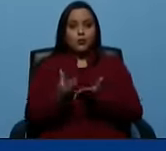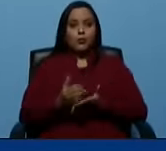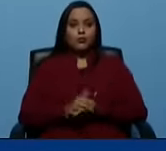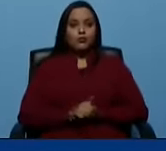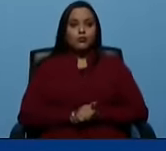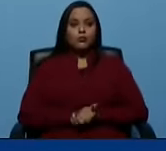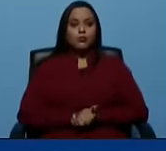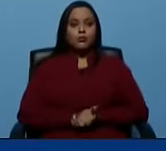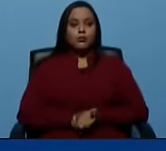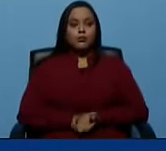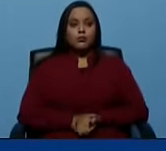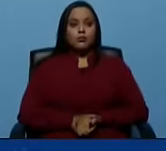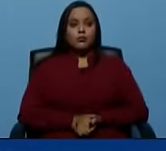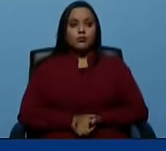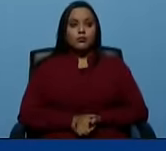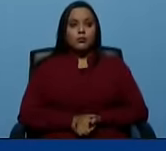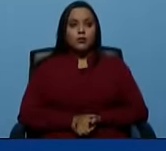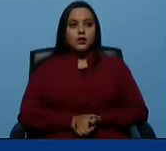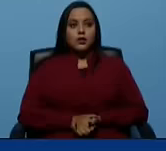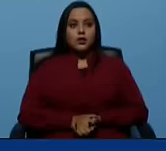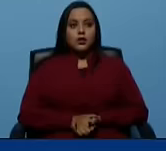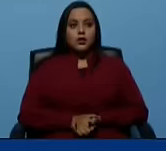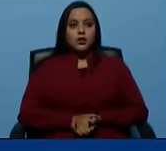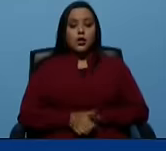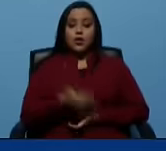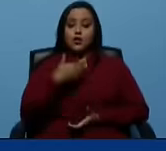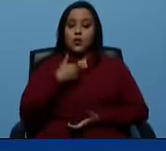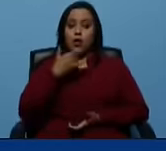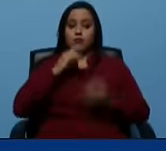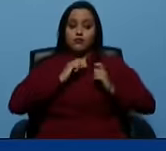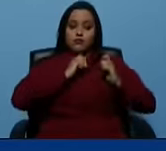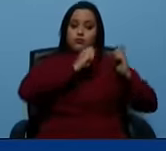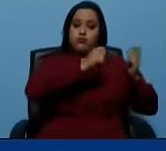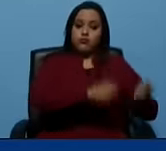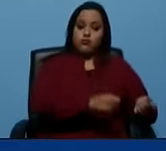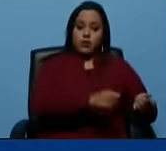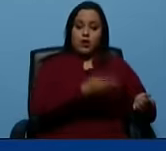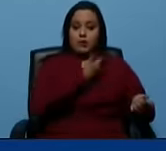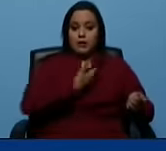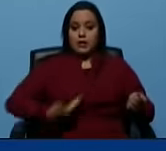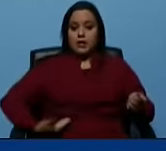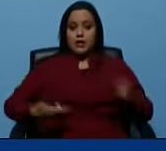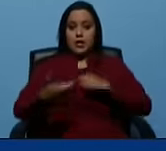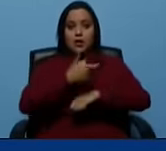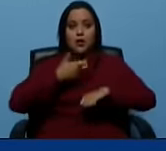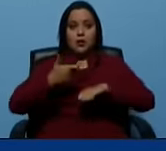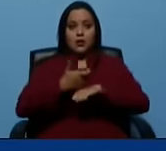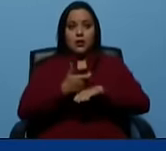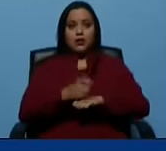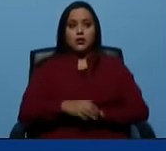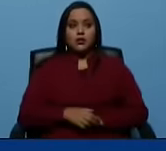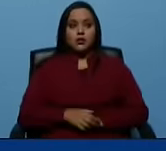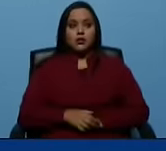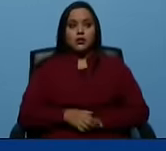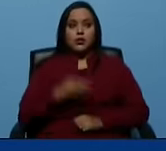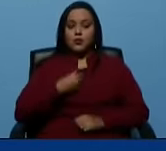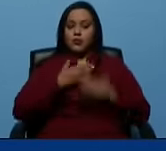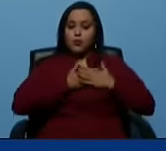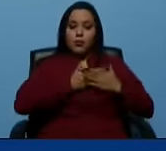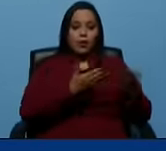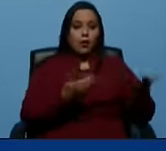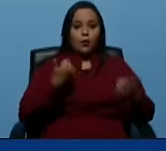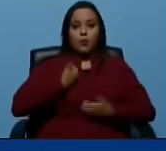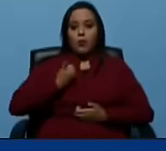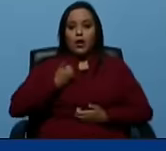Y me he despojado de mis inmunidades como jefe de Estado y de Gobierno. Me he despojado de